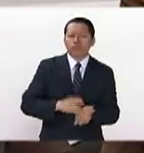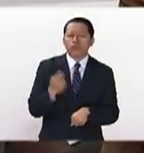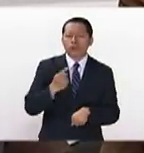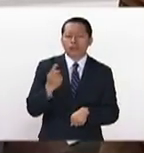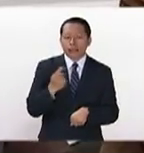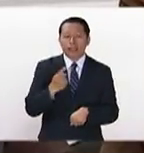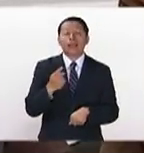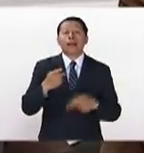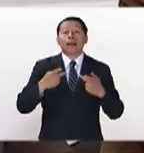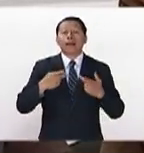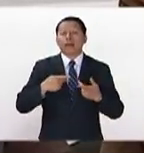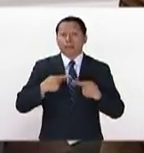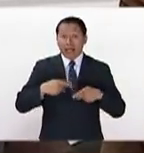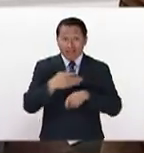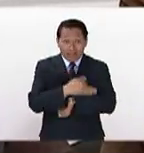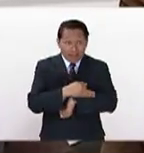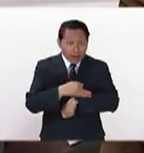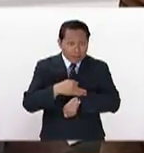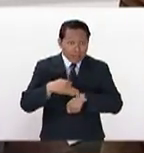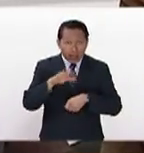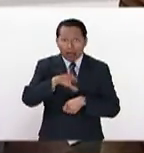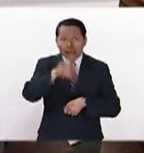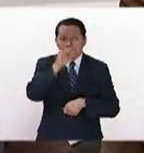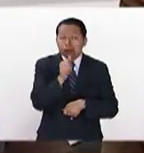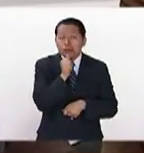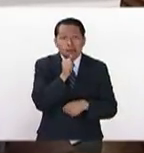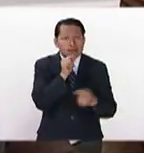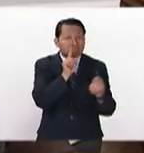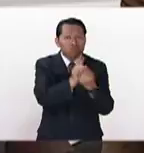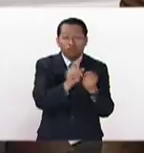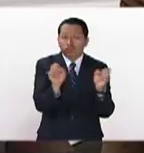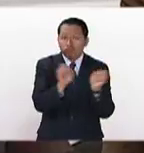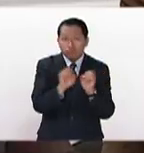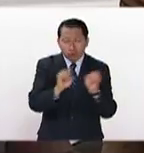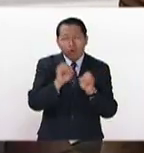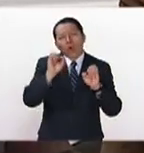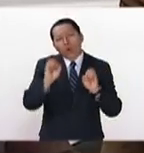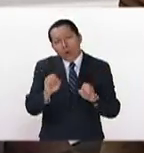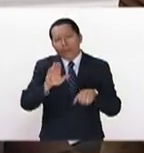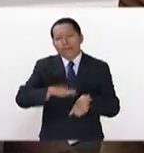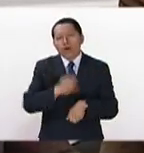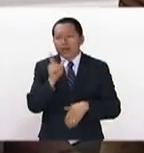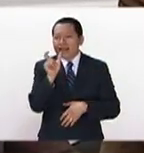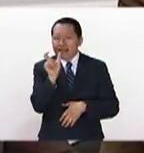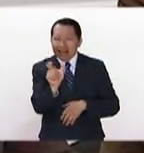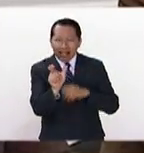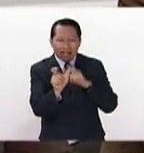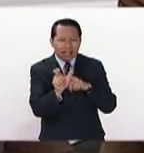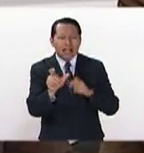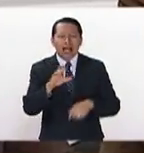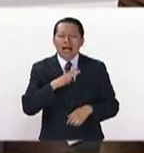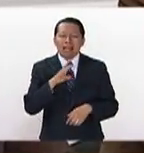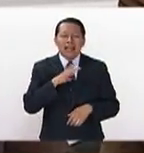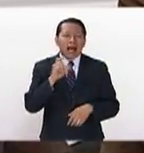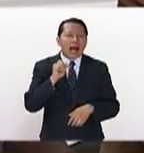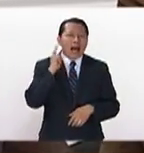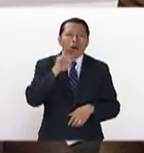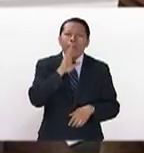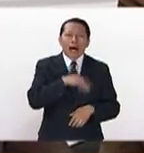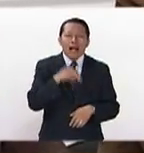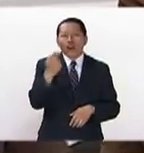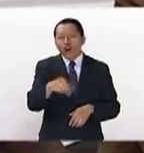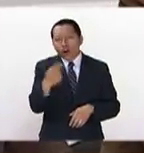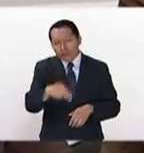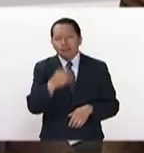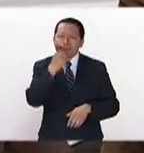se han encontrado a las familias o porque las tarjetas tenían algún aspecto mal del nombre y hubo